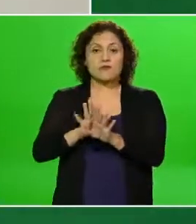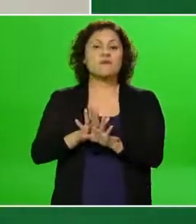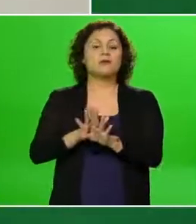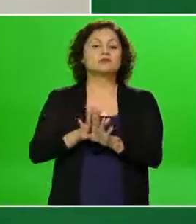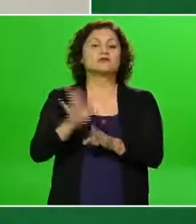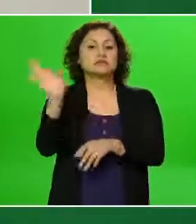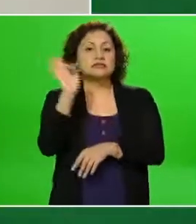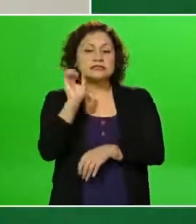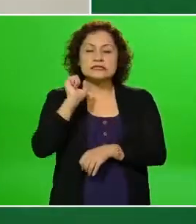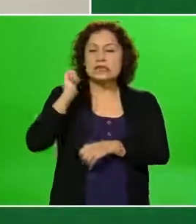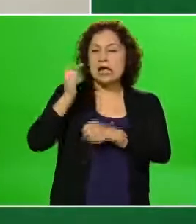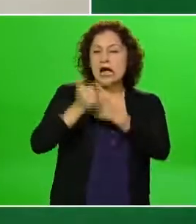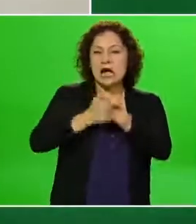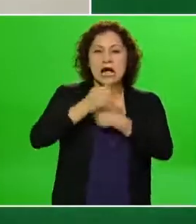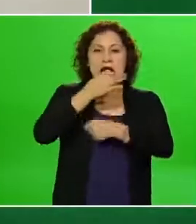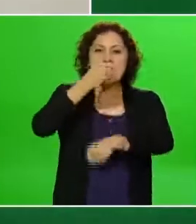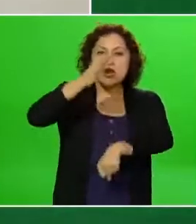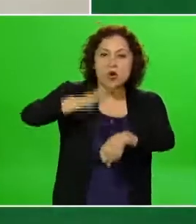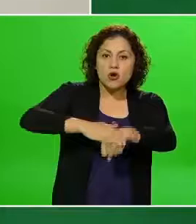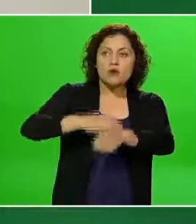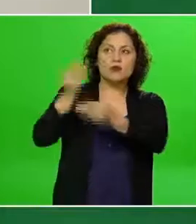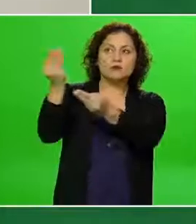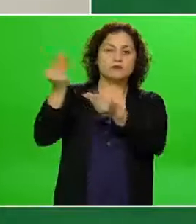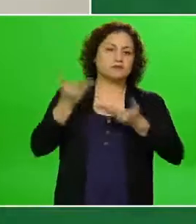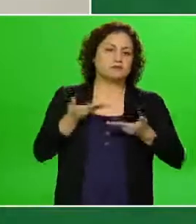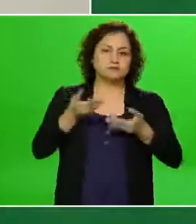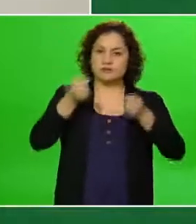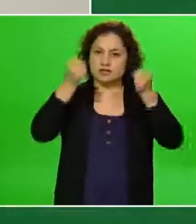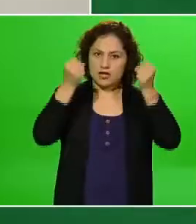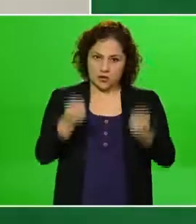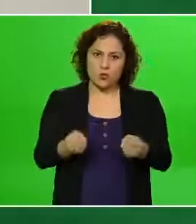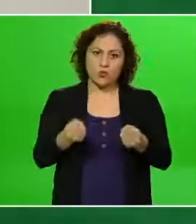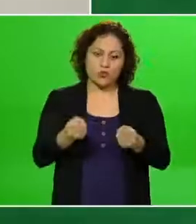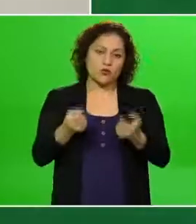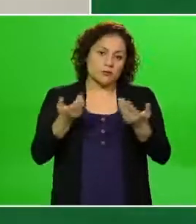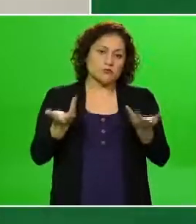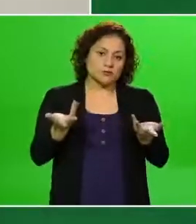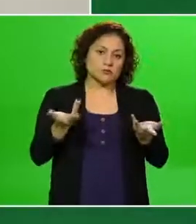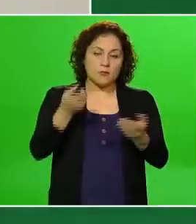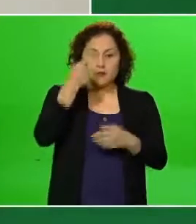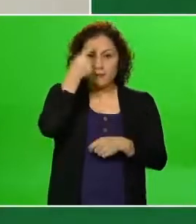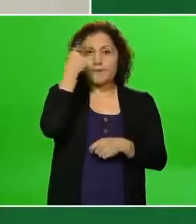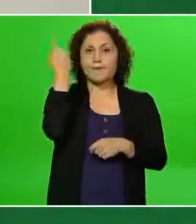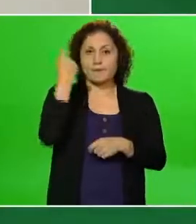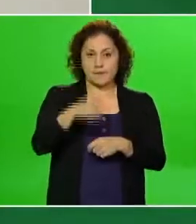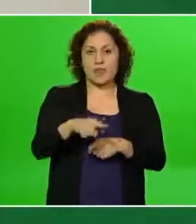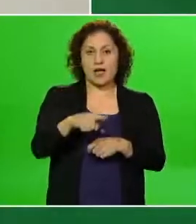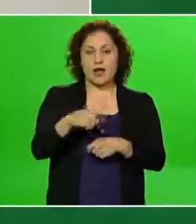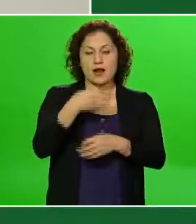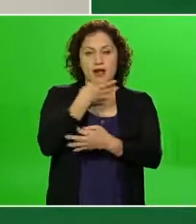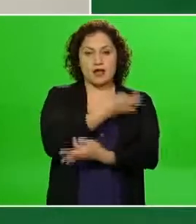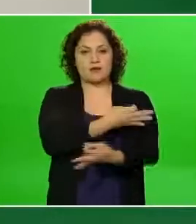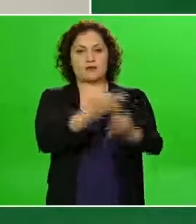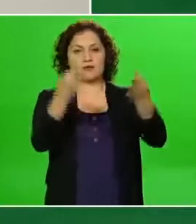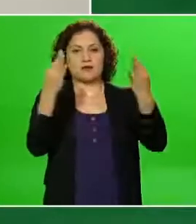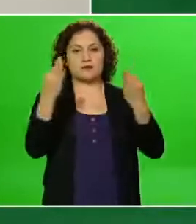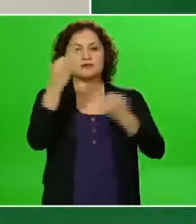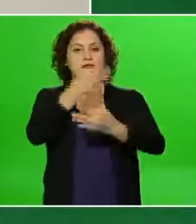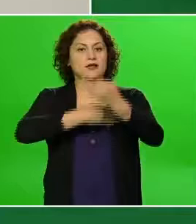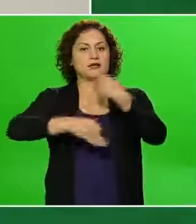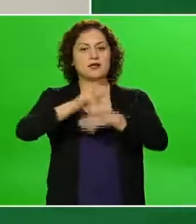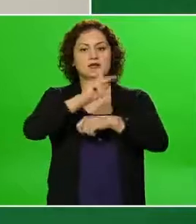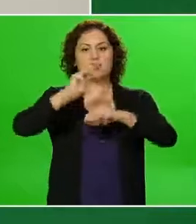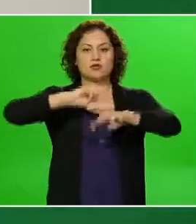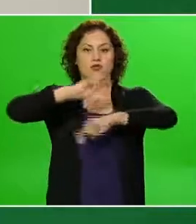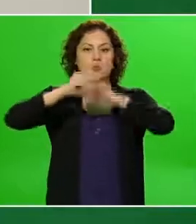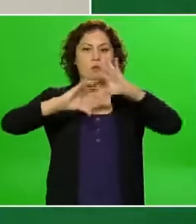momento alertando sobre alguna situación que pudiera presentarse y que por lo tanto debiera obviamente de aplicar para todos los países que